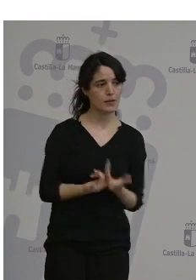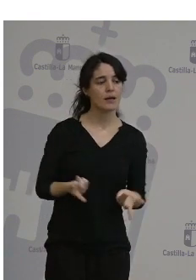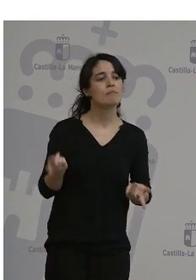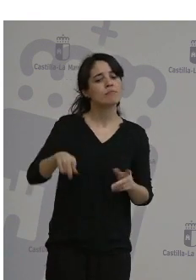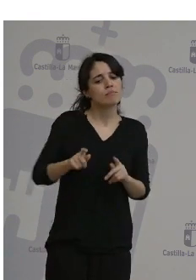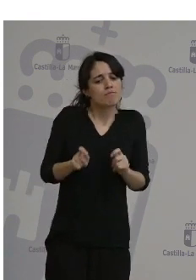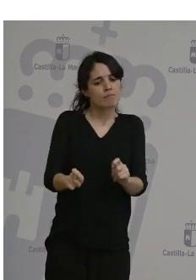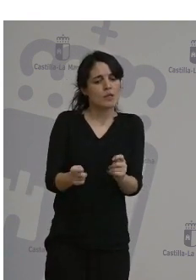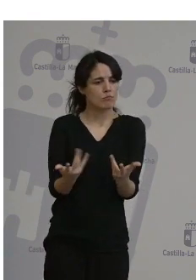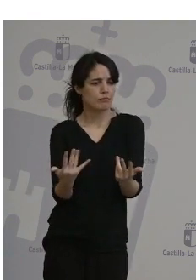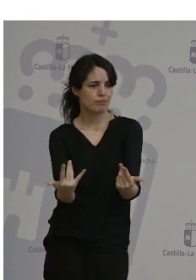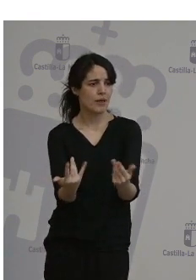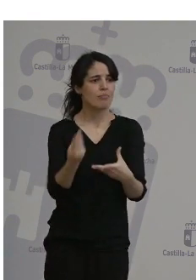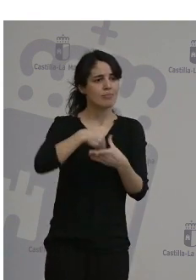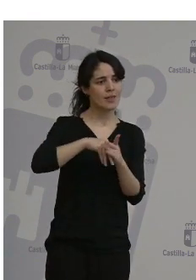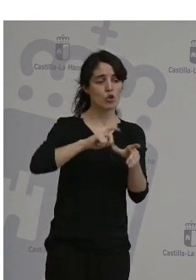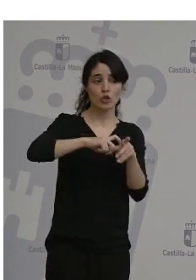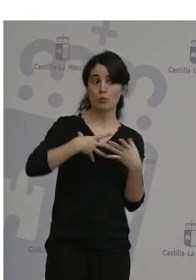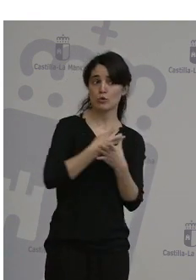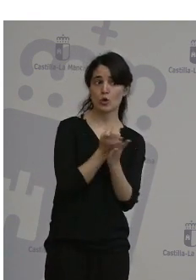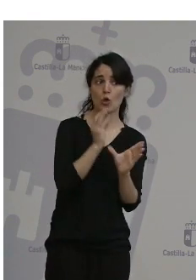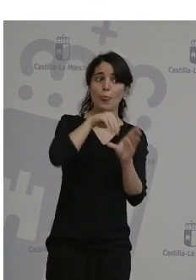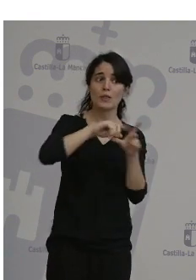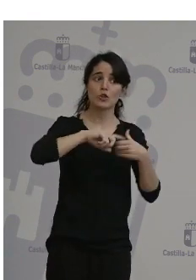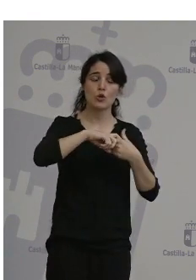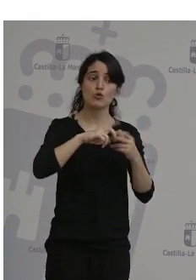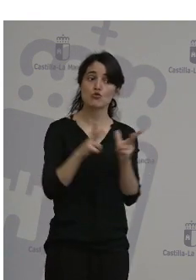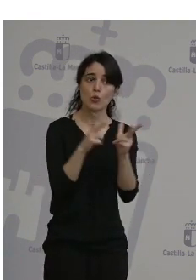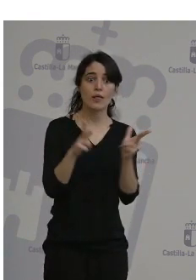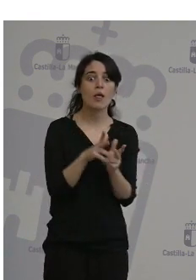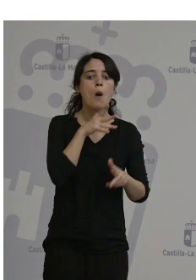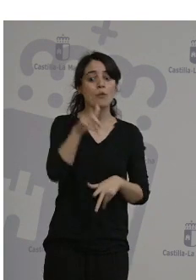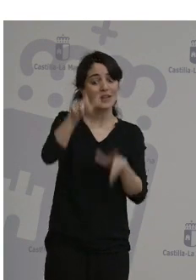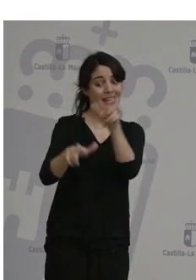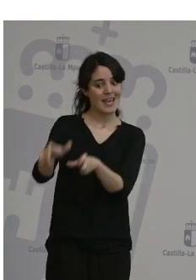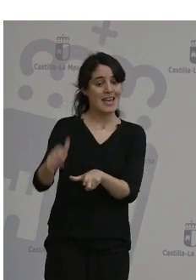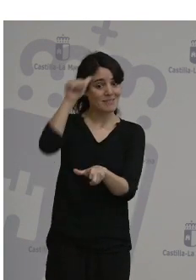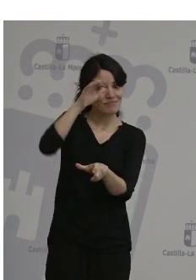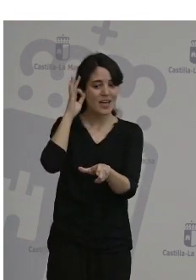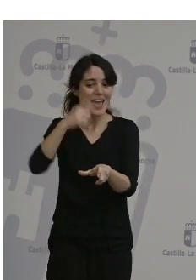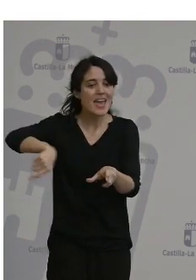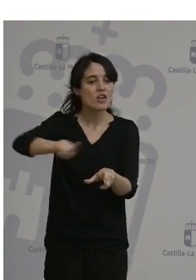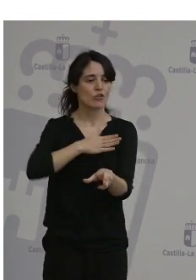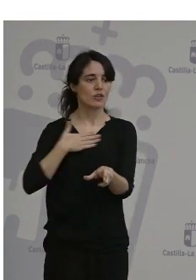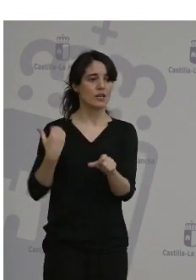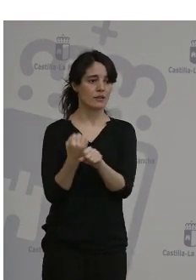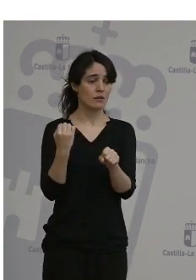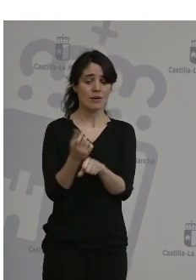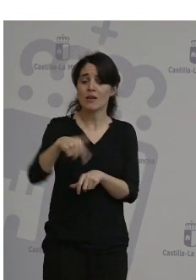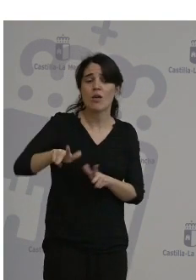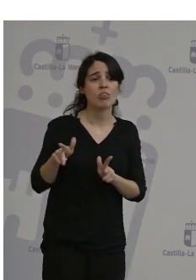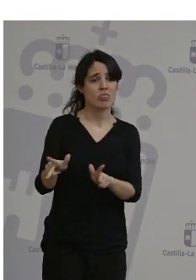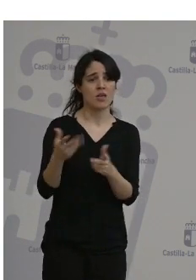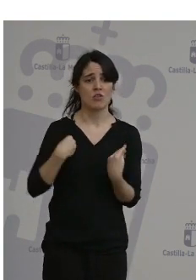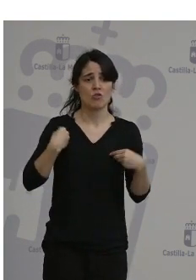de todo tipo a la sociedad y, sobre todo, porque ellas y ellos quieren trabajar y tienen el mismo derecho